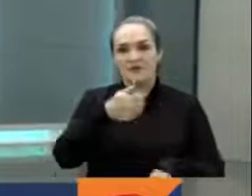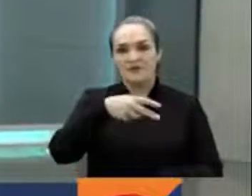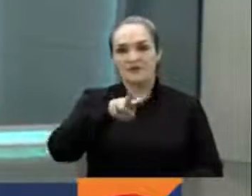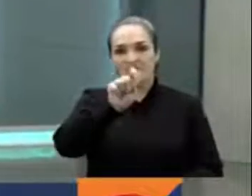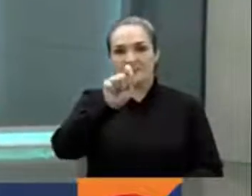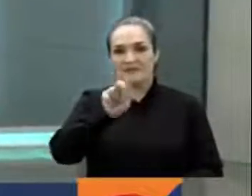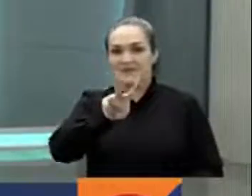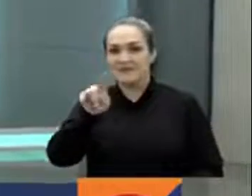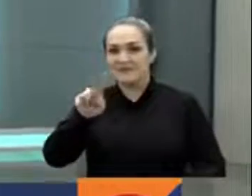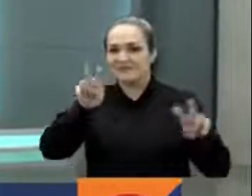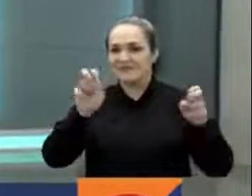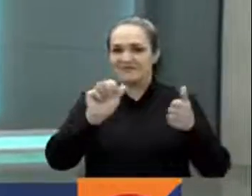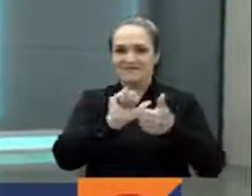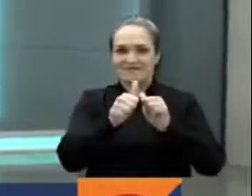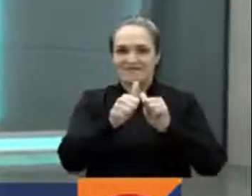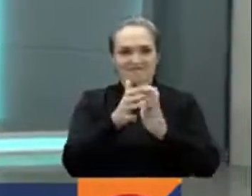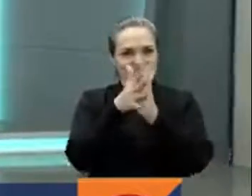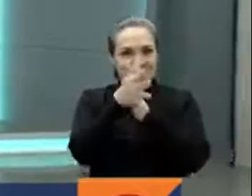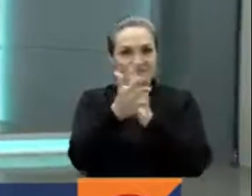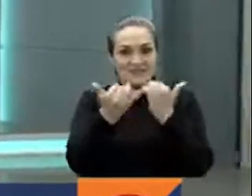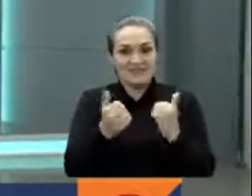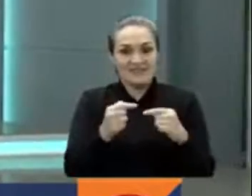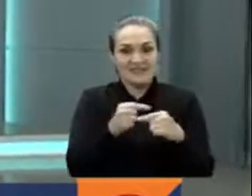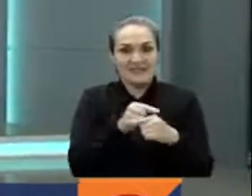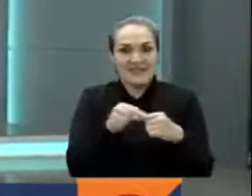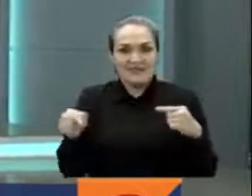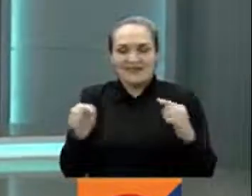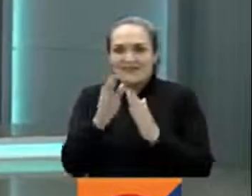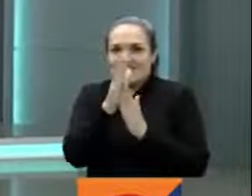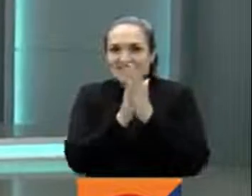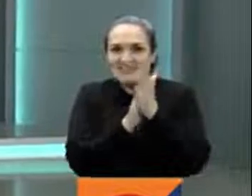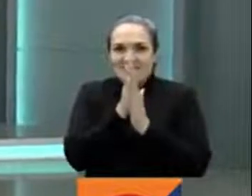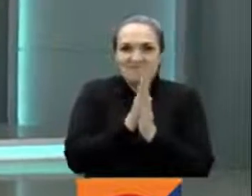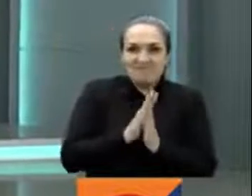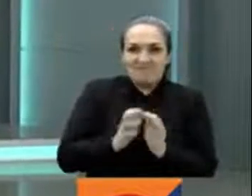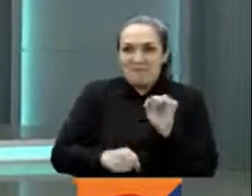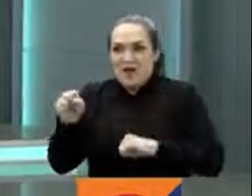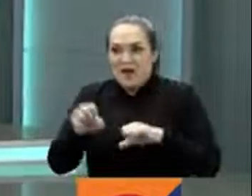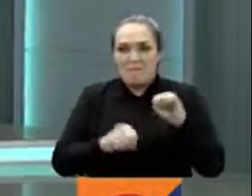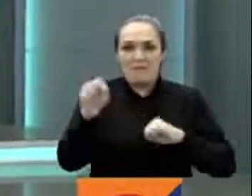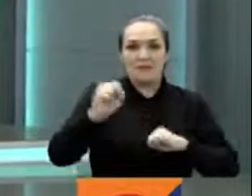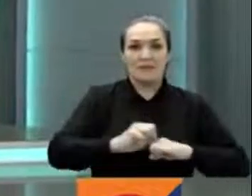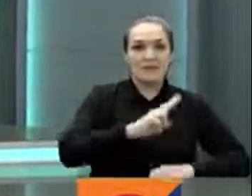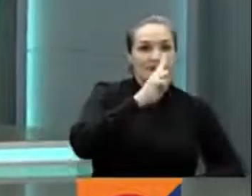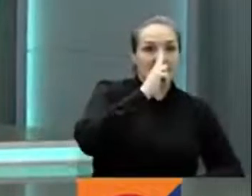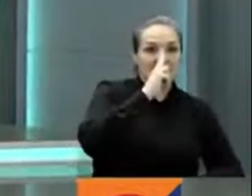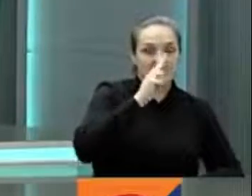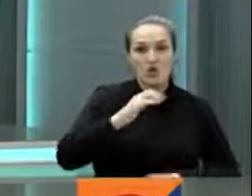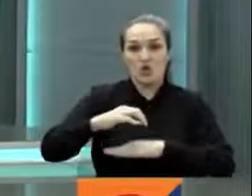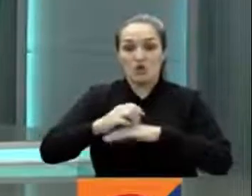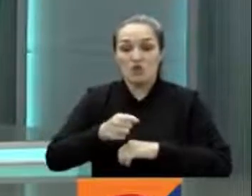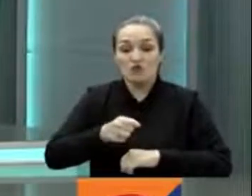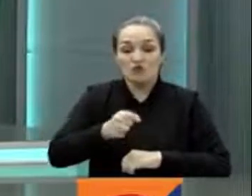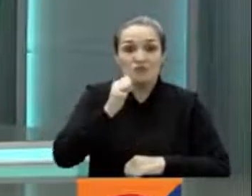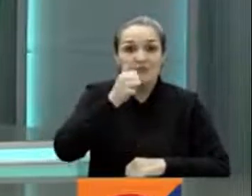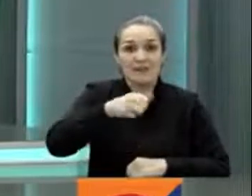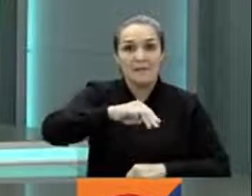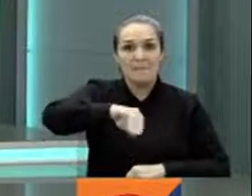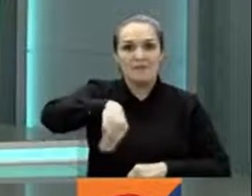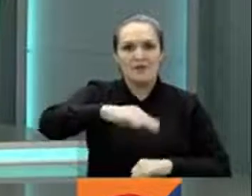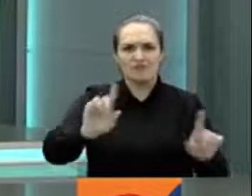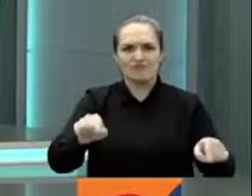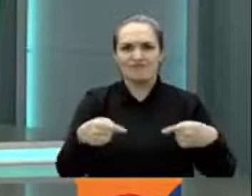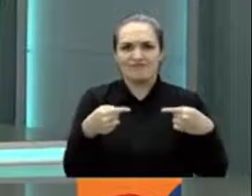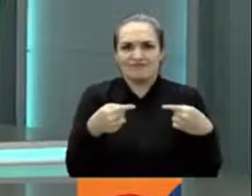12:21, hablemos de deportes. Comienza una semana decisiva para el fútbol colombiano. Nacional y Tolima tendrán este miércoles el partido de ida de la